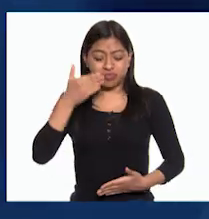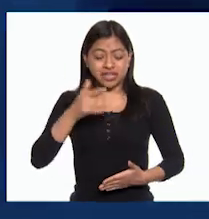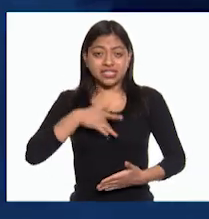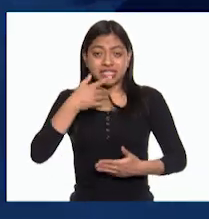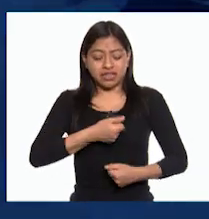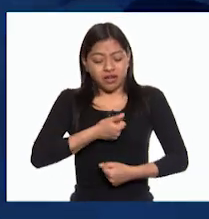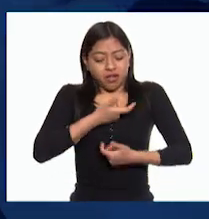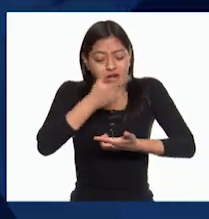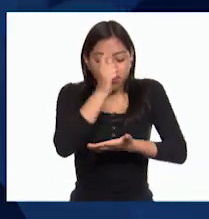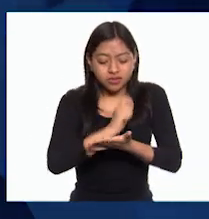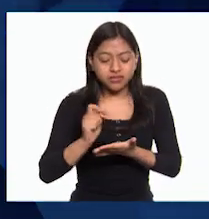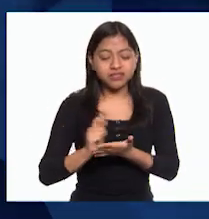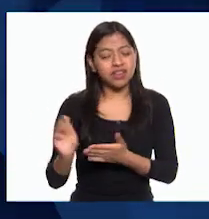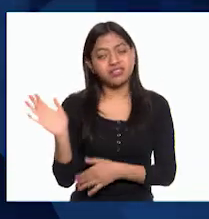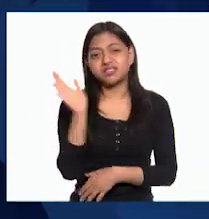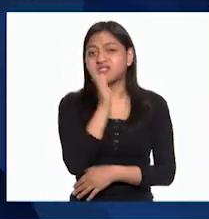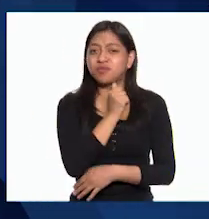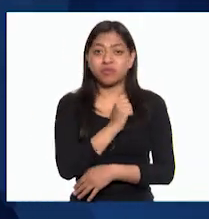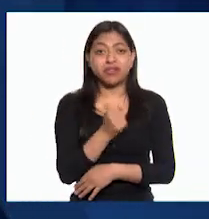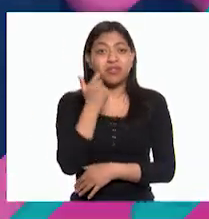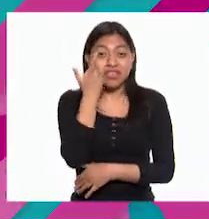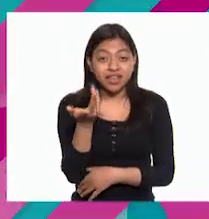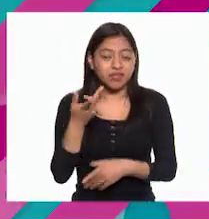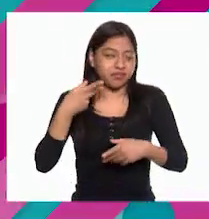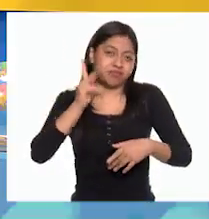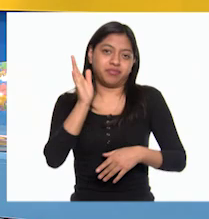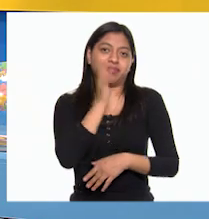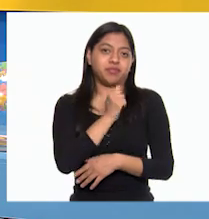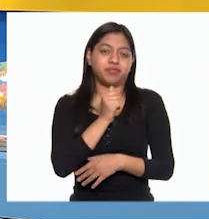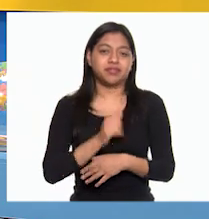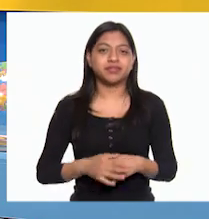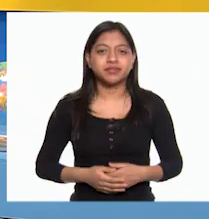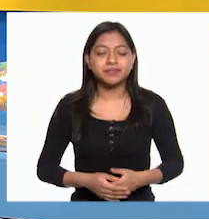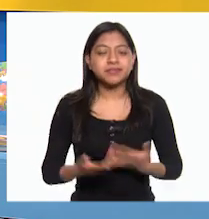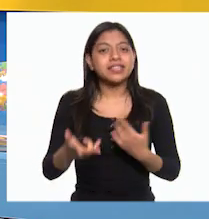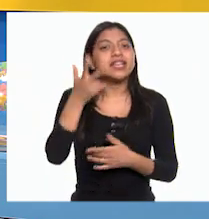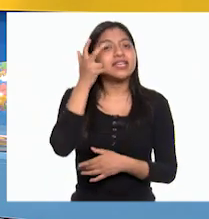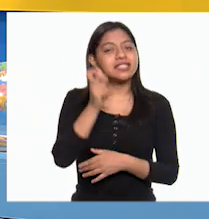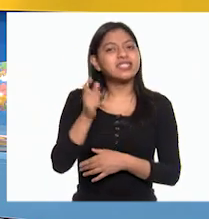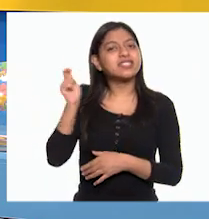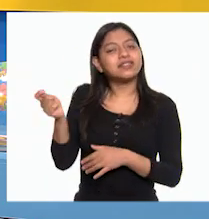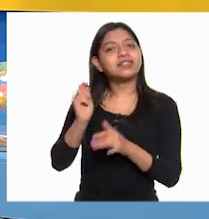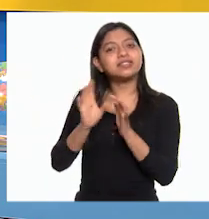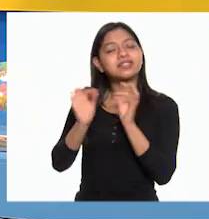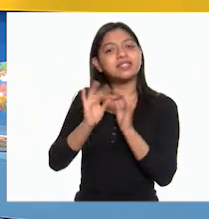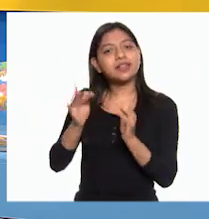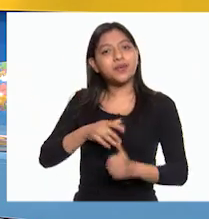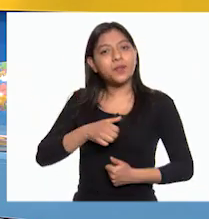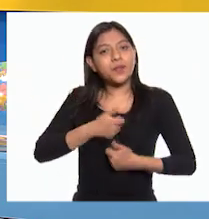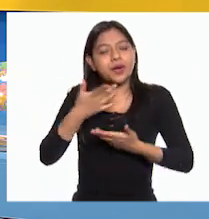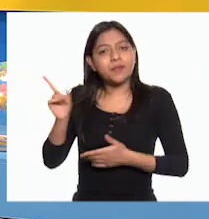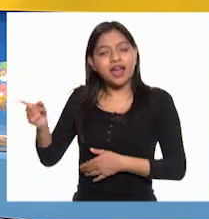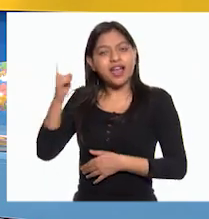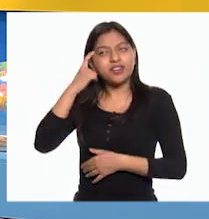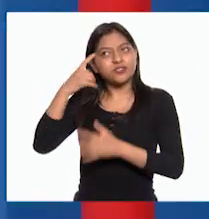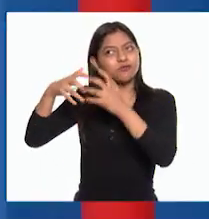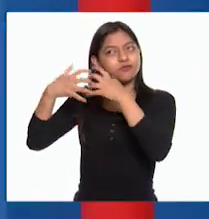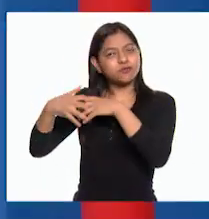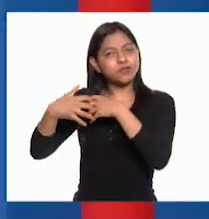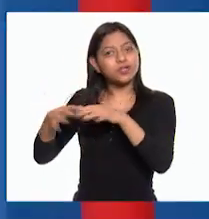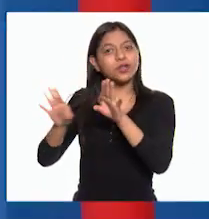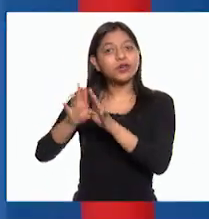cumplida sed de la poesía. Es cierto, María. ¿Y describe su proceso creativo?